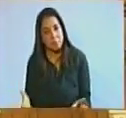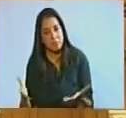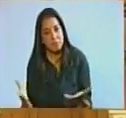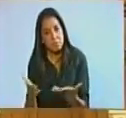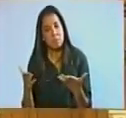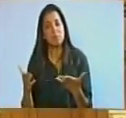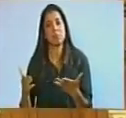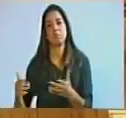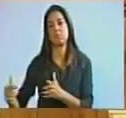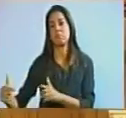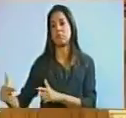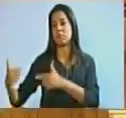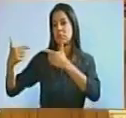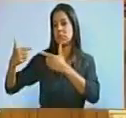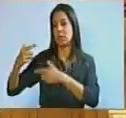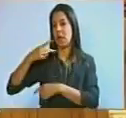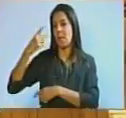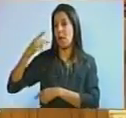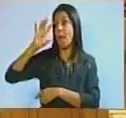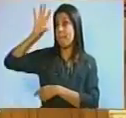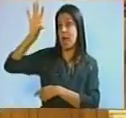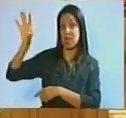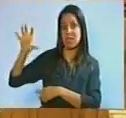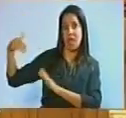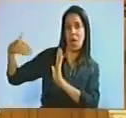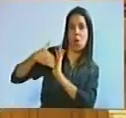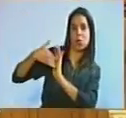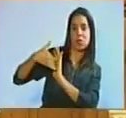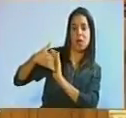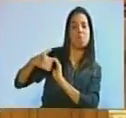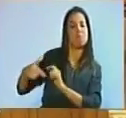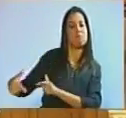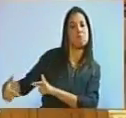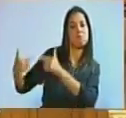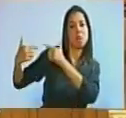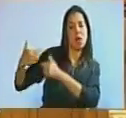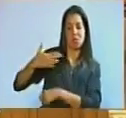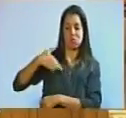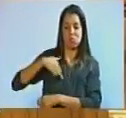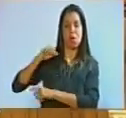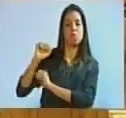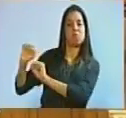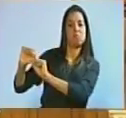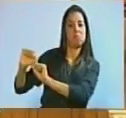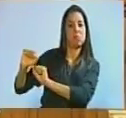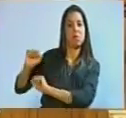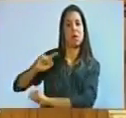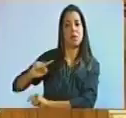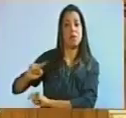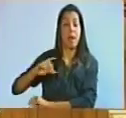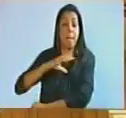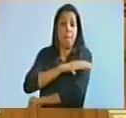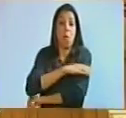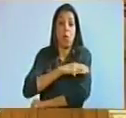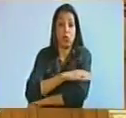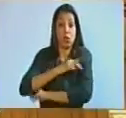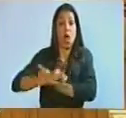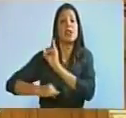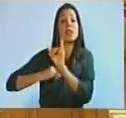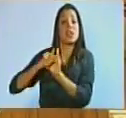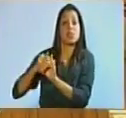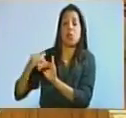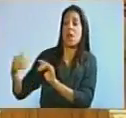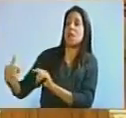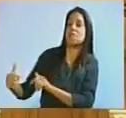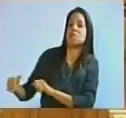directo a esta política injerencista, a esta política brutal de la derecha internacional. Y estoy